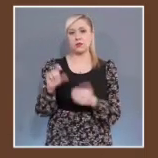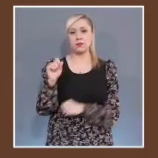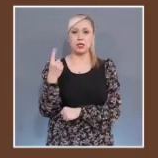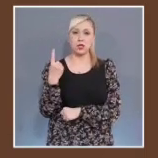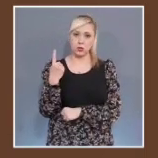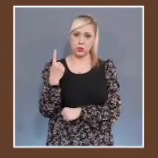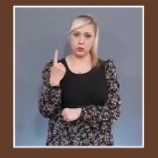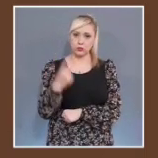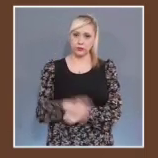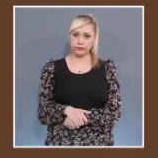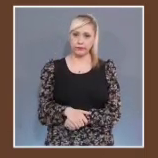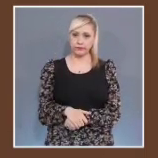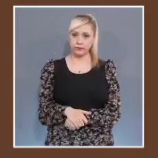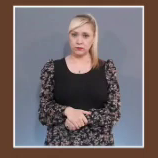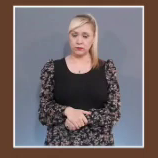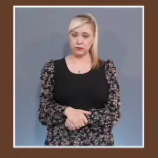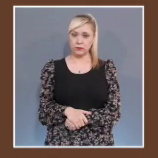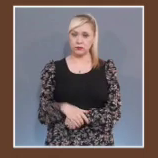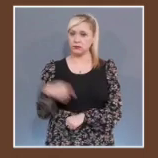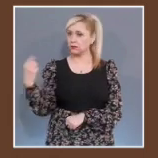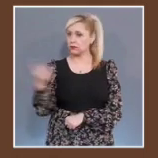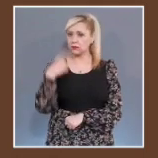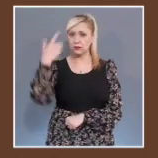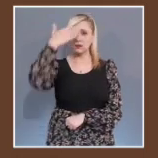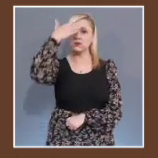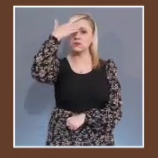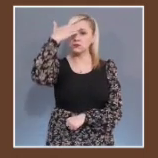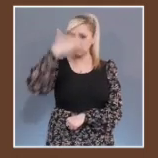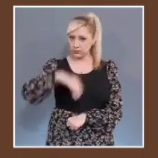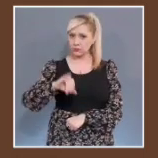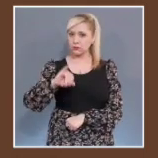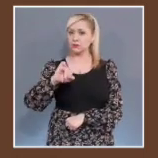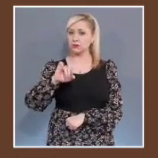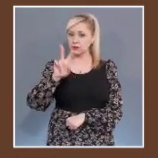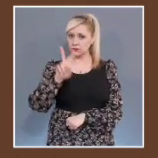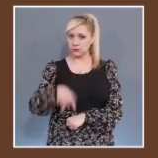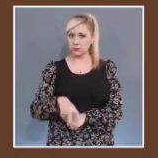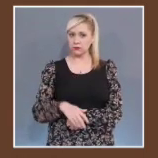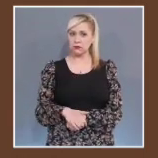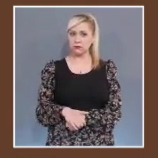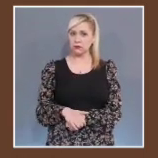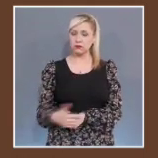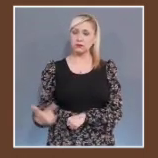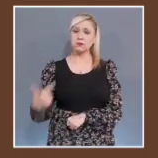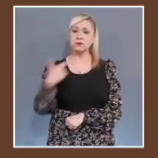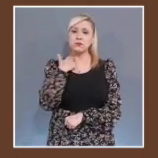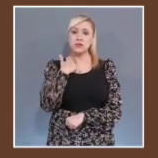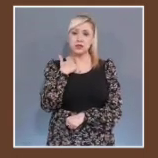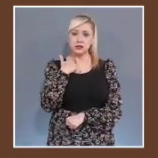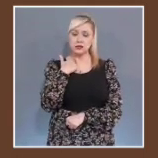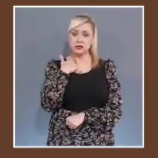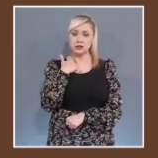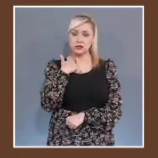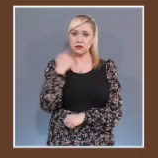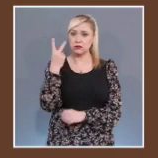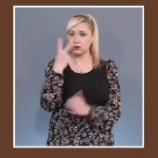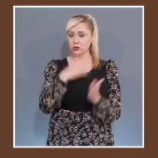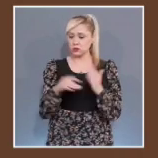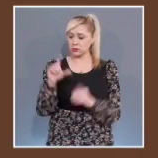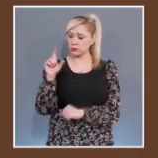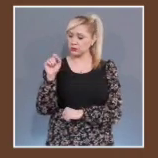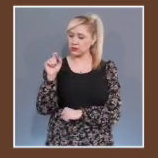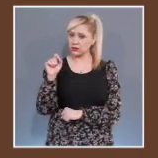Sabemos también que el homicidio en el 2020 fue la tercera causa